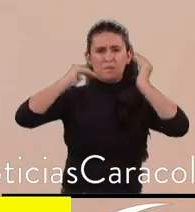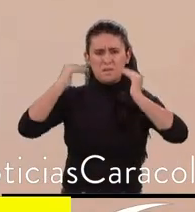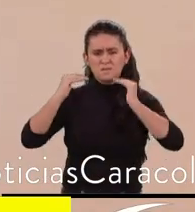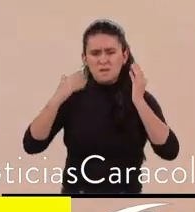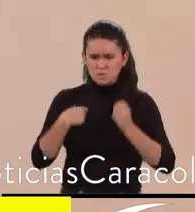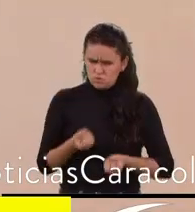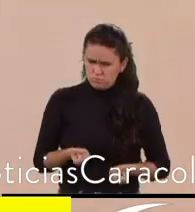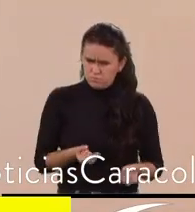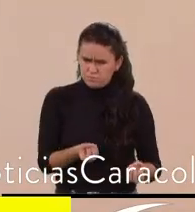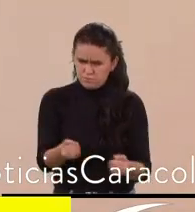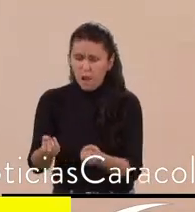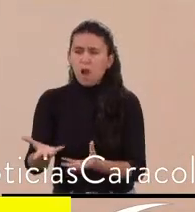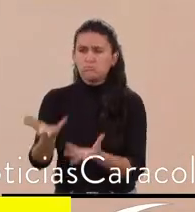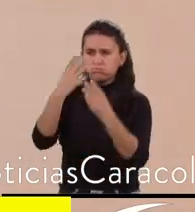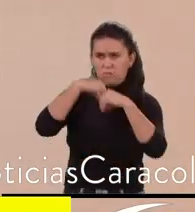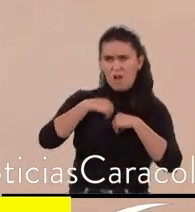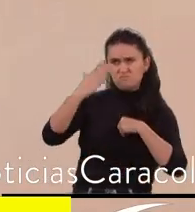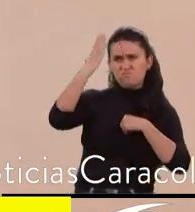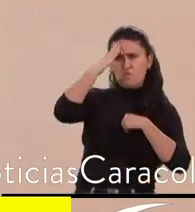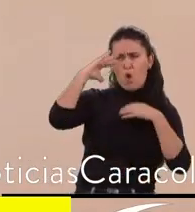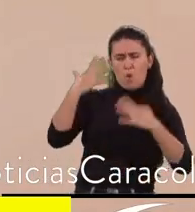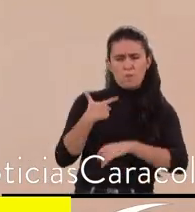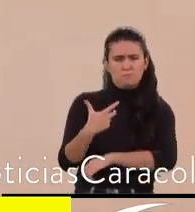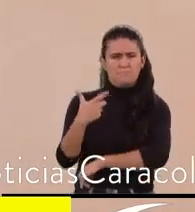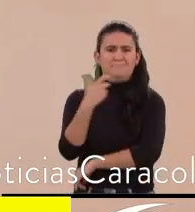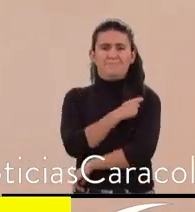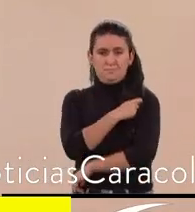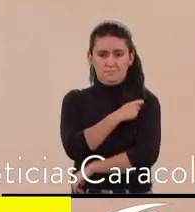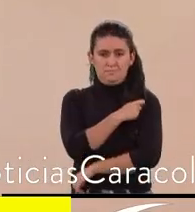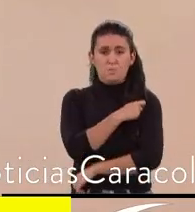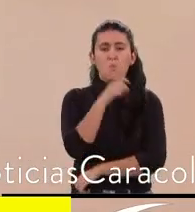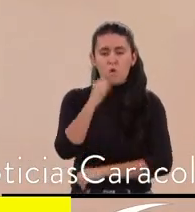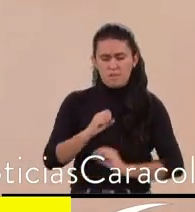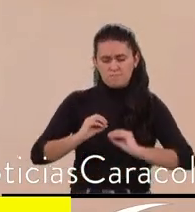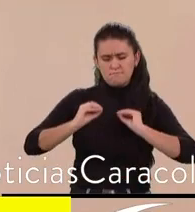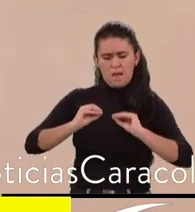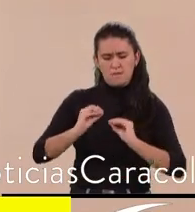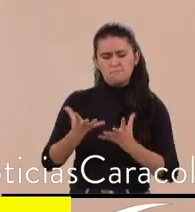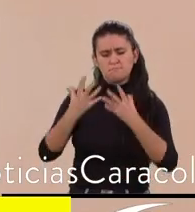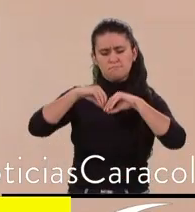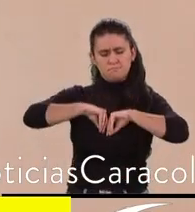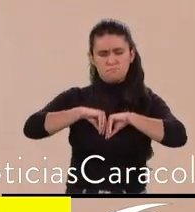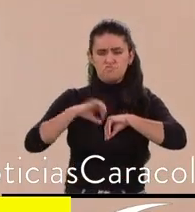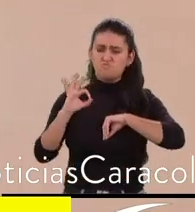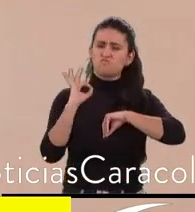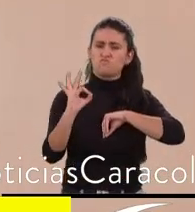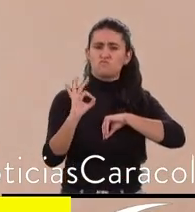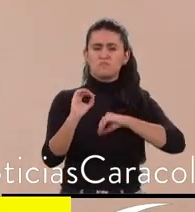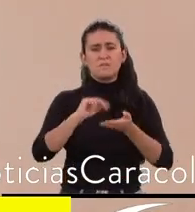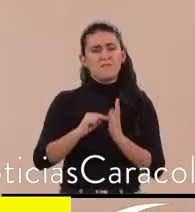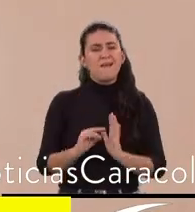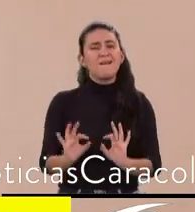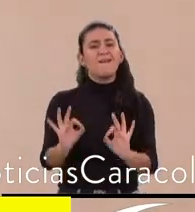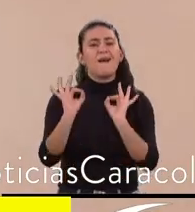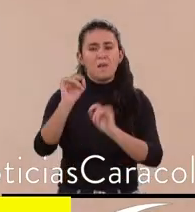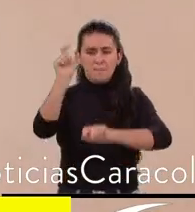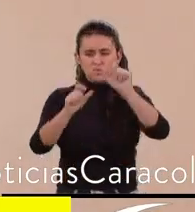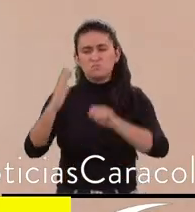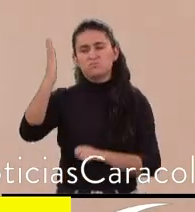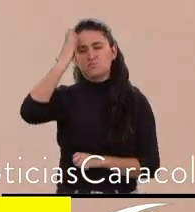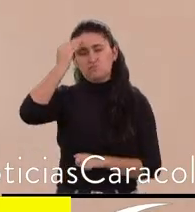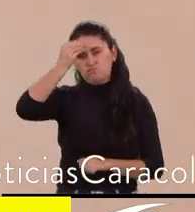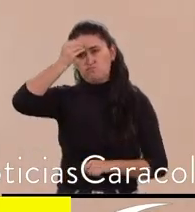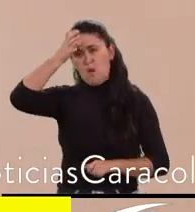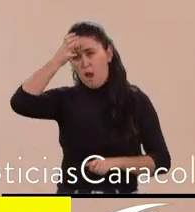biológicos pero esta será la oportunidad para cualificar y garantizar la calidad en la aplicación